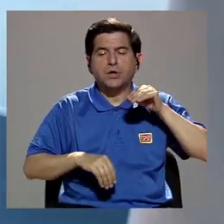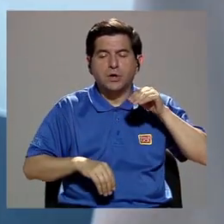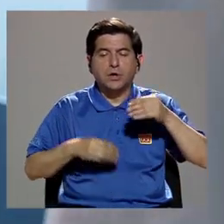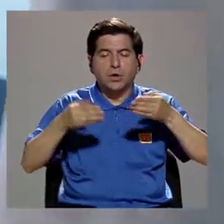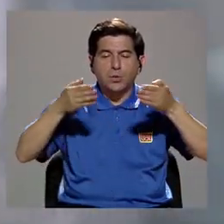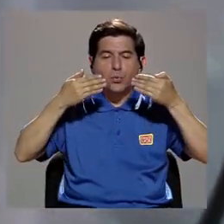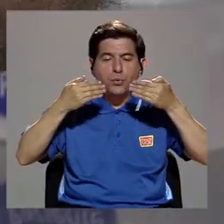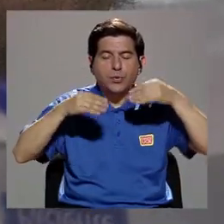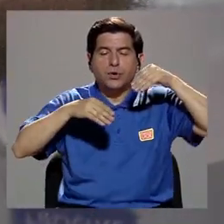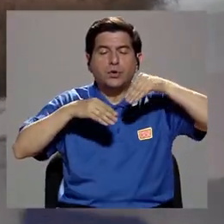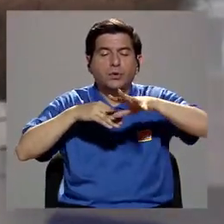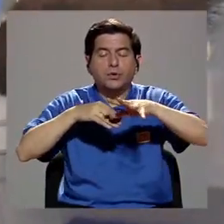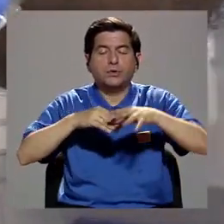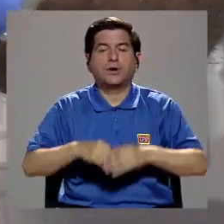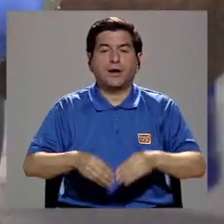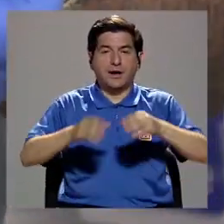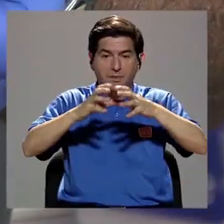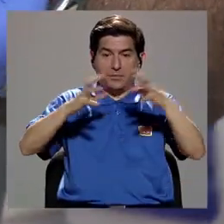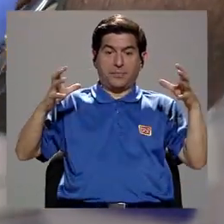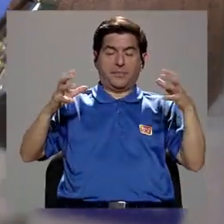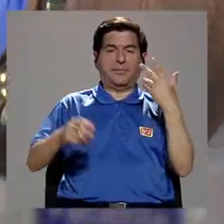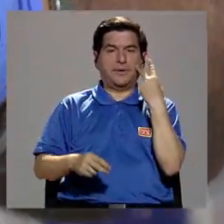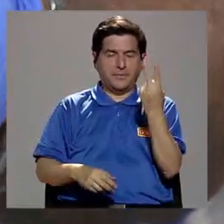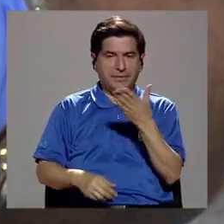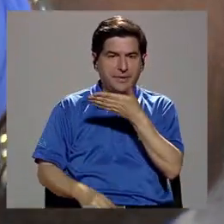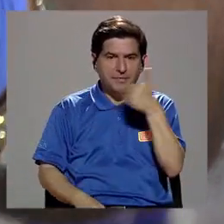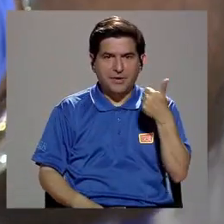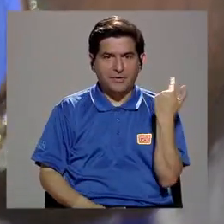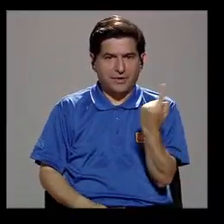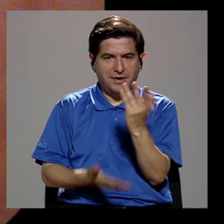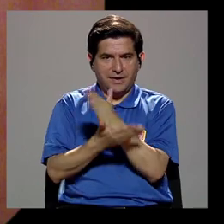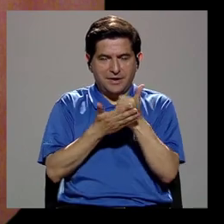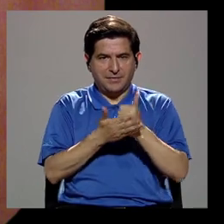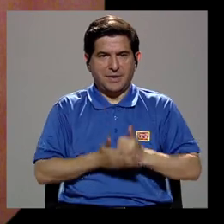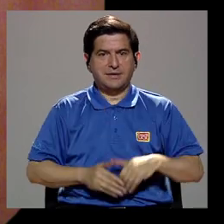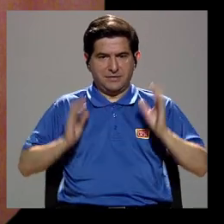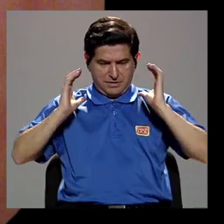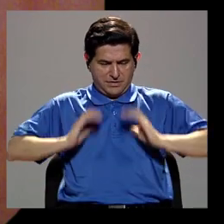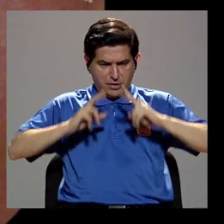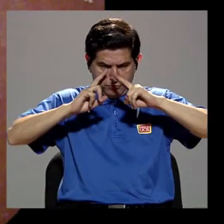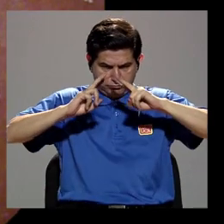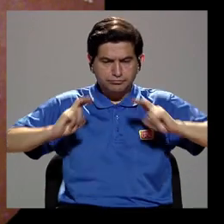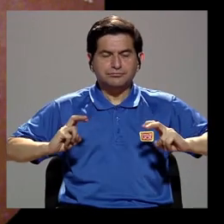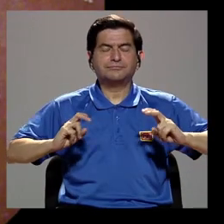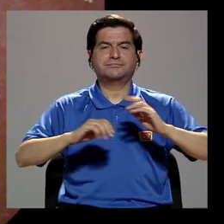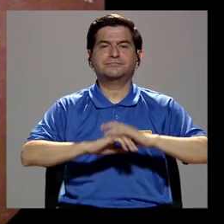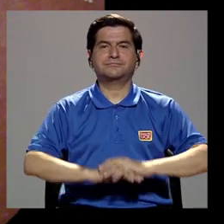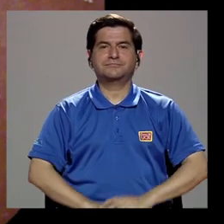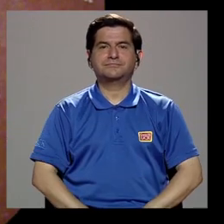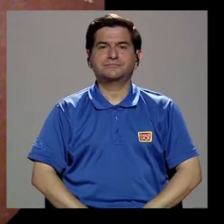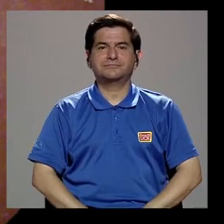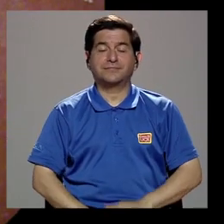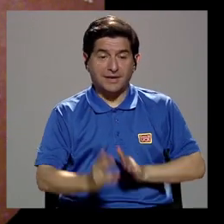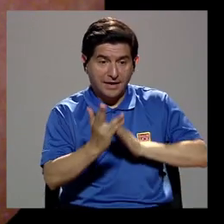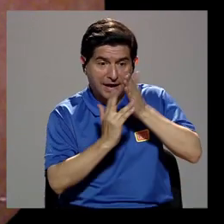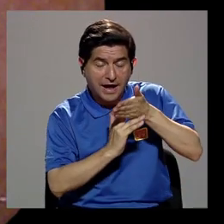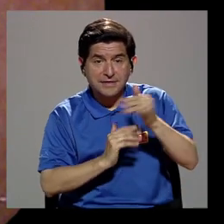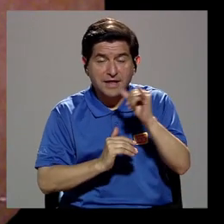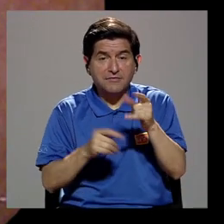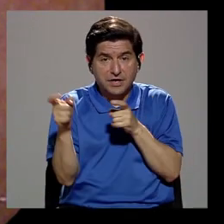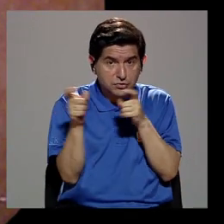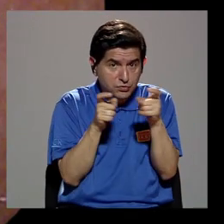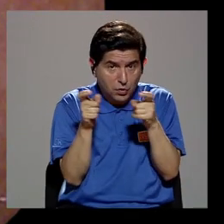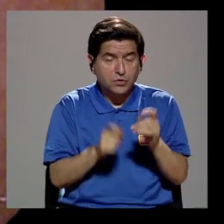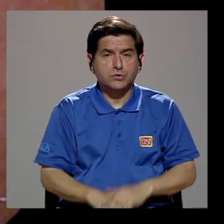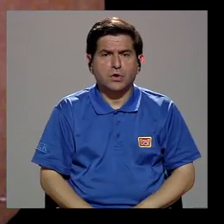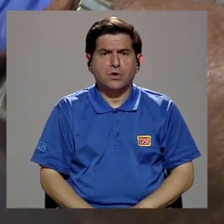aire a las cavidades para abrir espacio y poder ver mejor cada parte de los órganos que se vayan a explorar. A través del